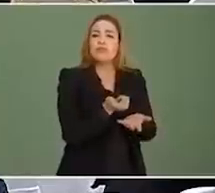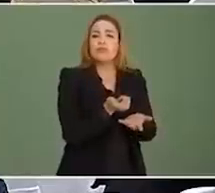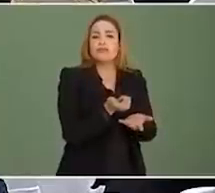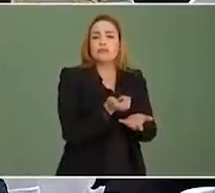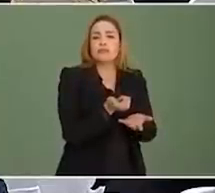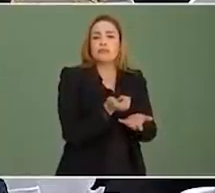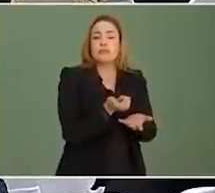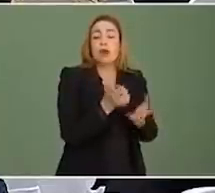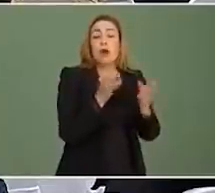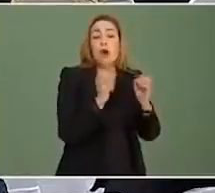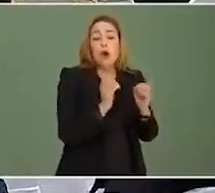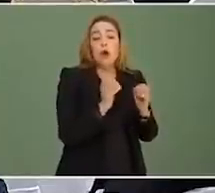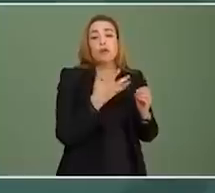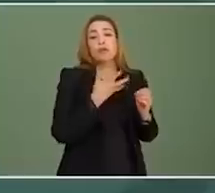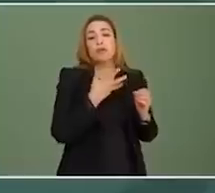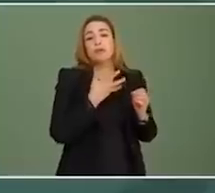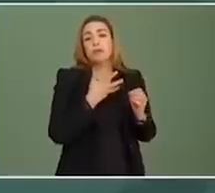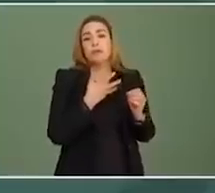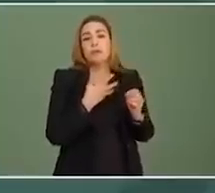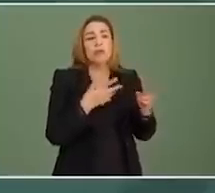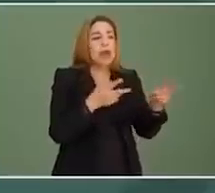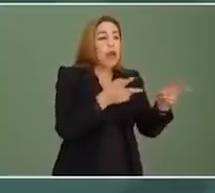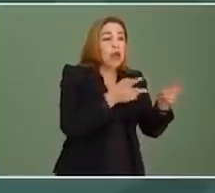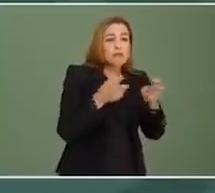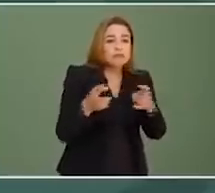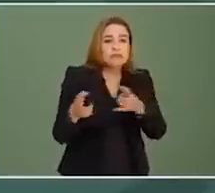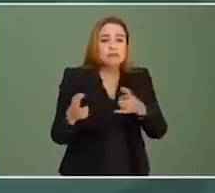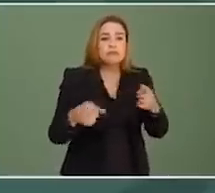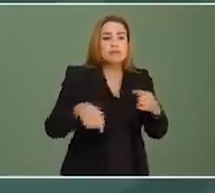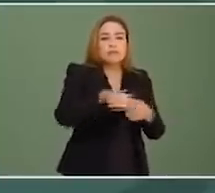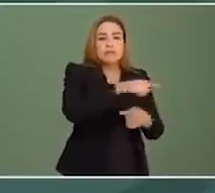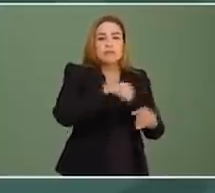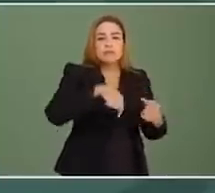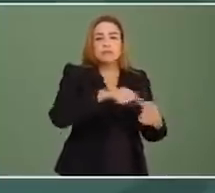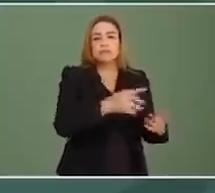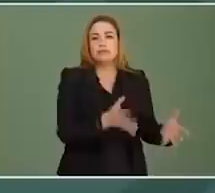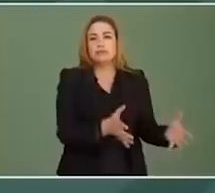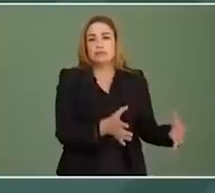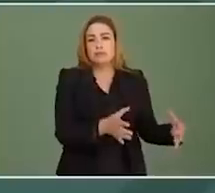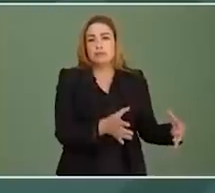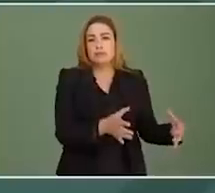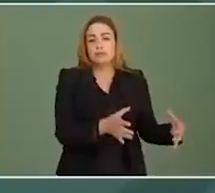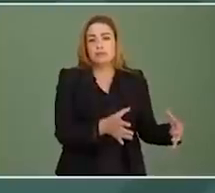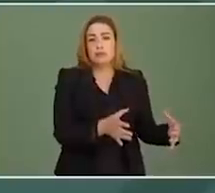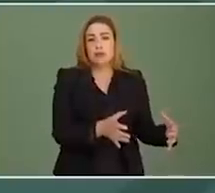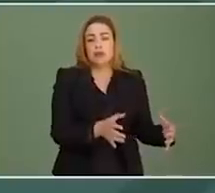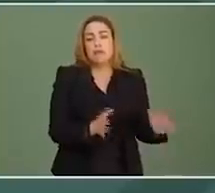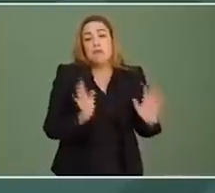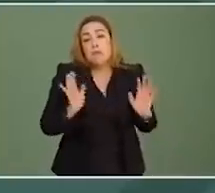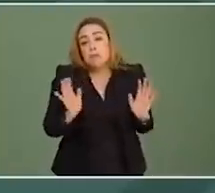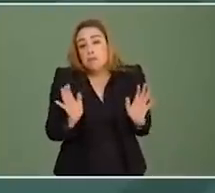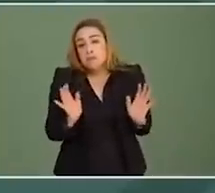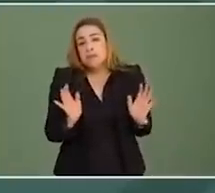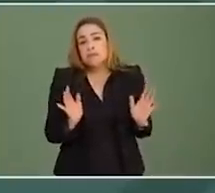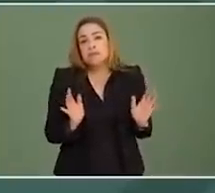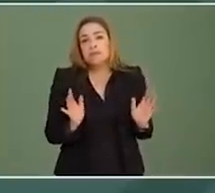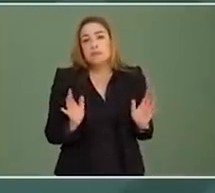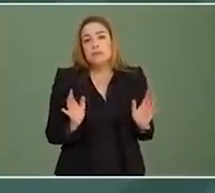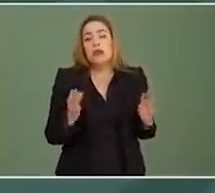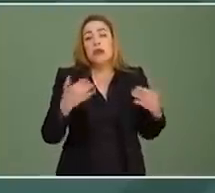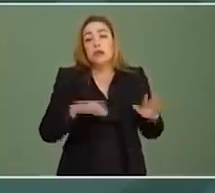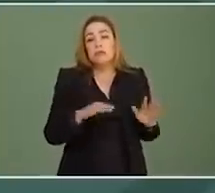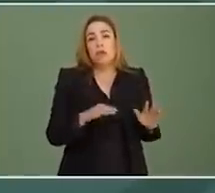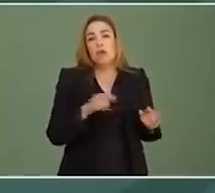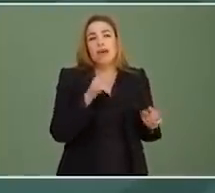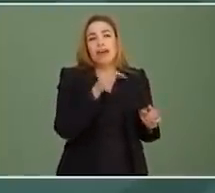o delincuencia organizada cuando esté a lo mejor no era